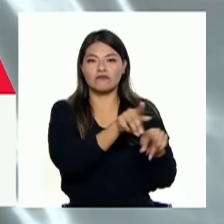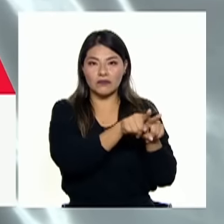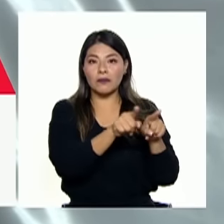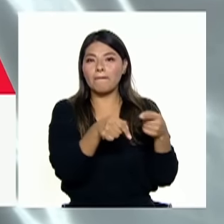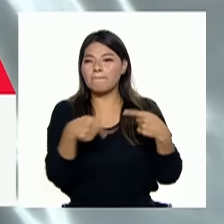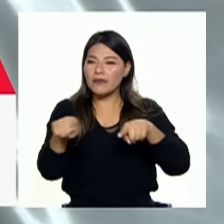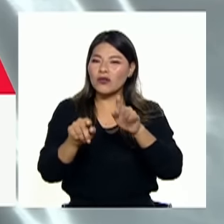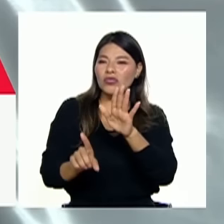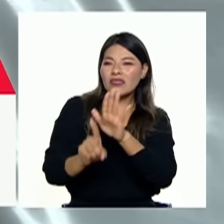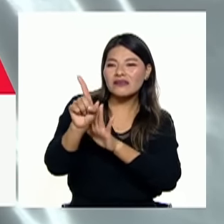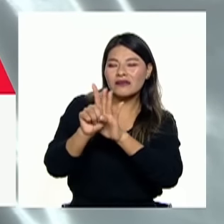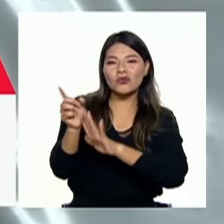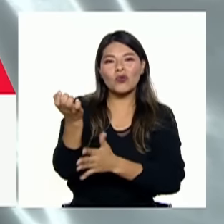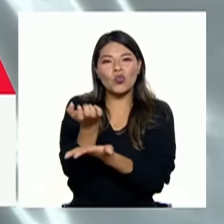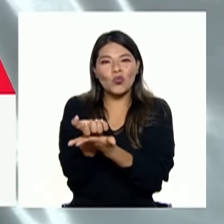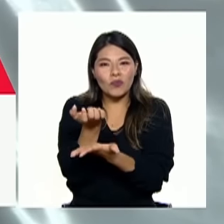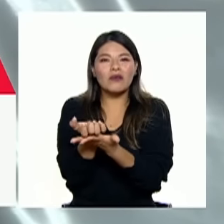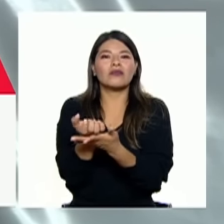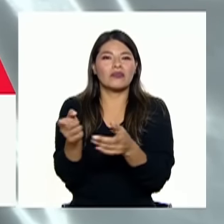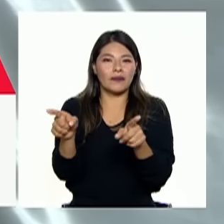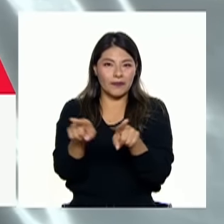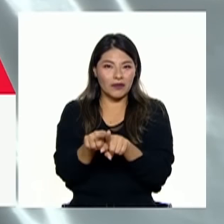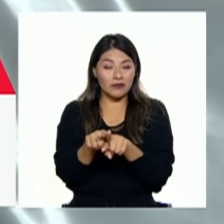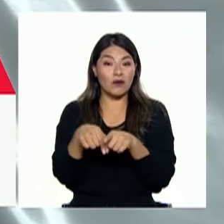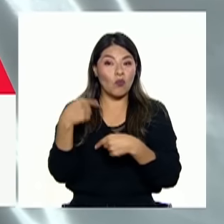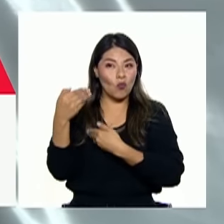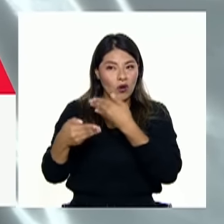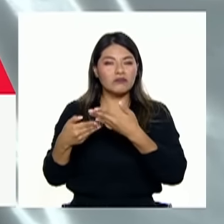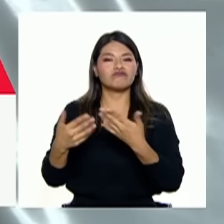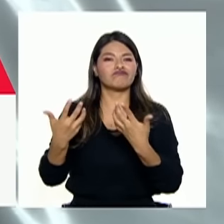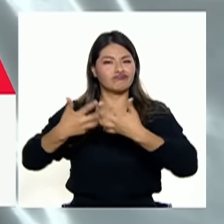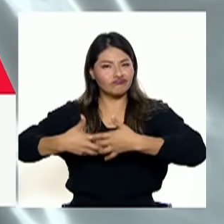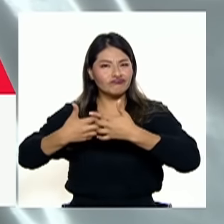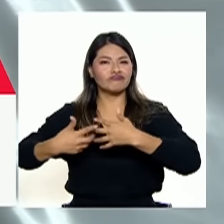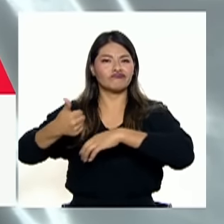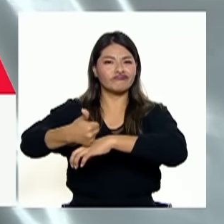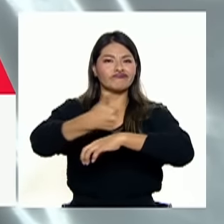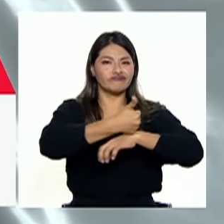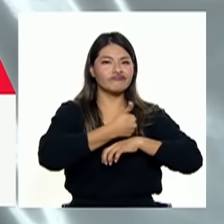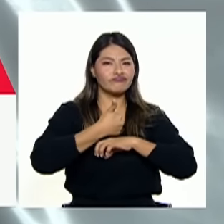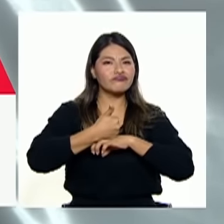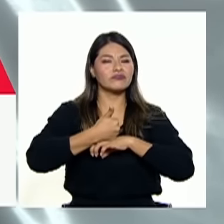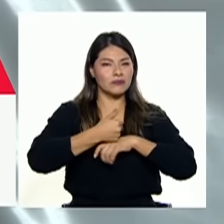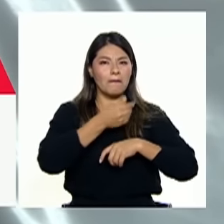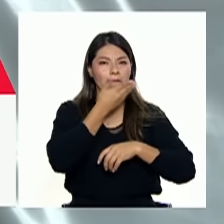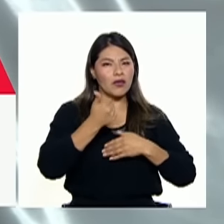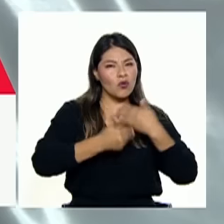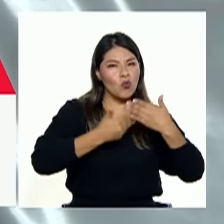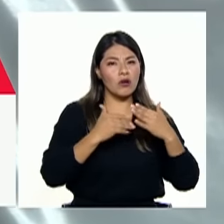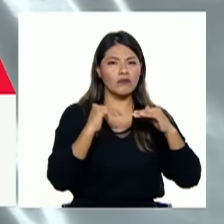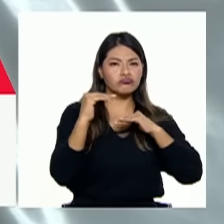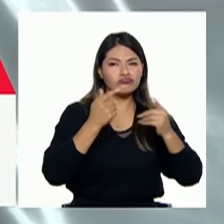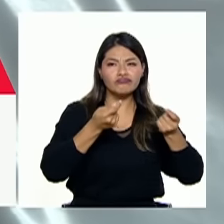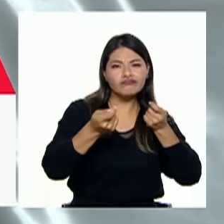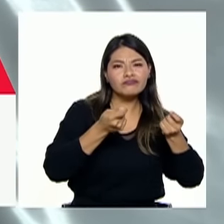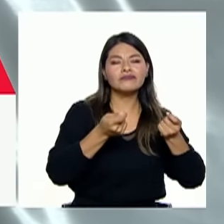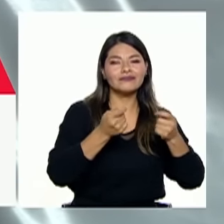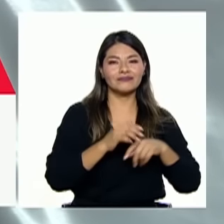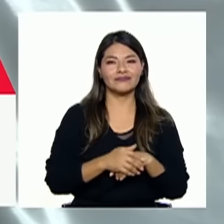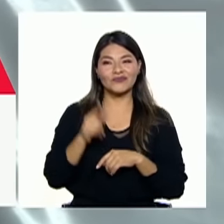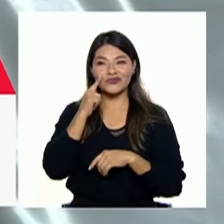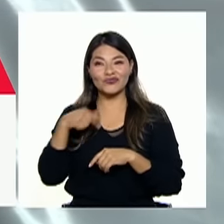económico, genere una industria más competitiva. Reconocemos al modelo de economía circular